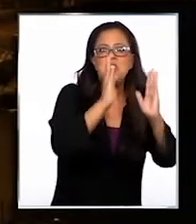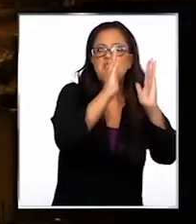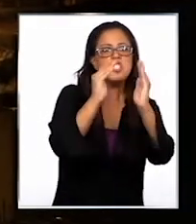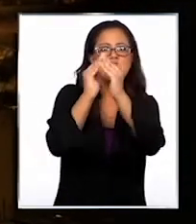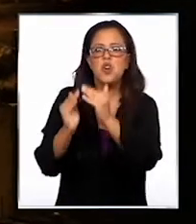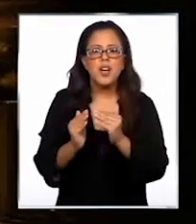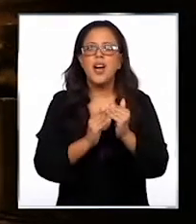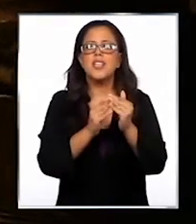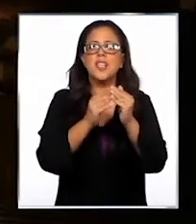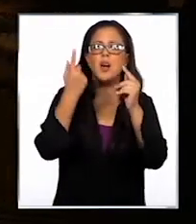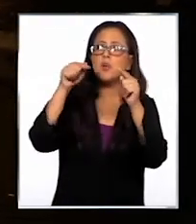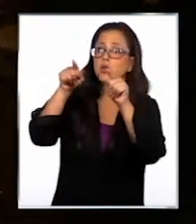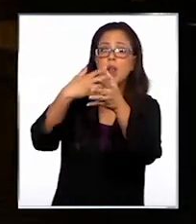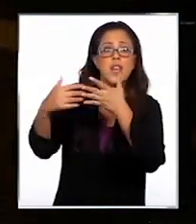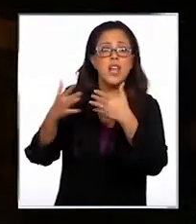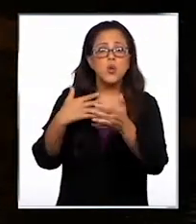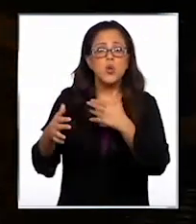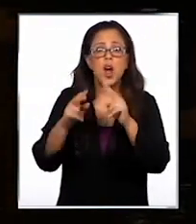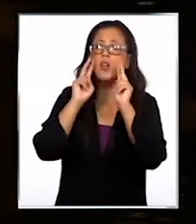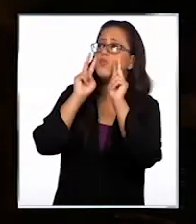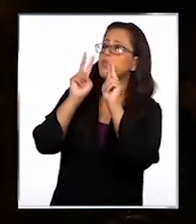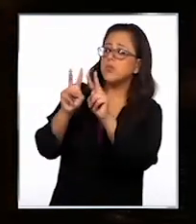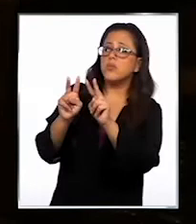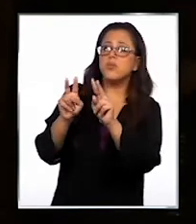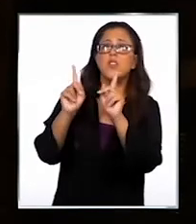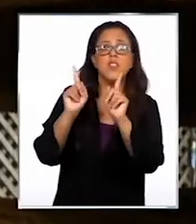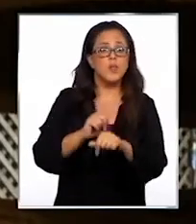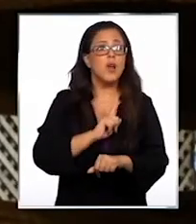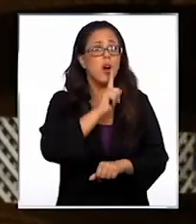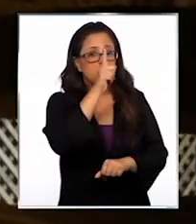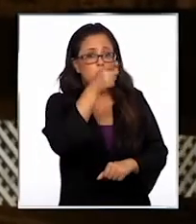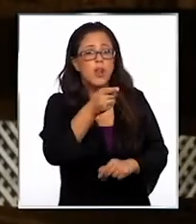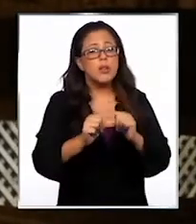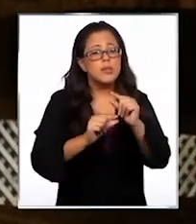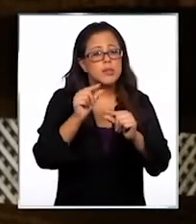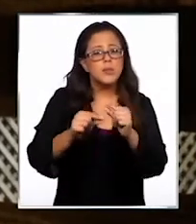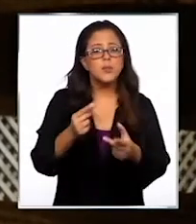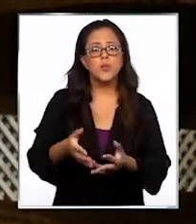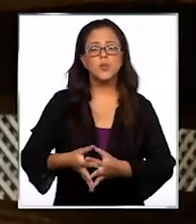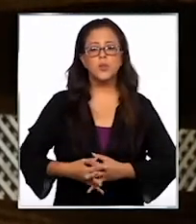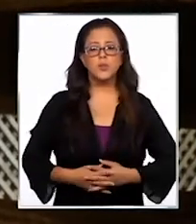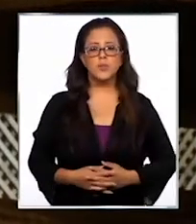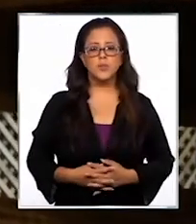Espectáculo natural que, según los expertos, deberemos irnos acostumbrando.